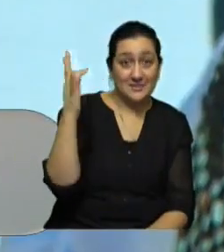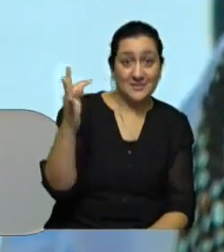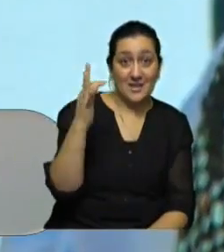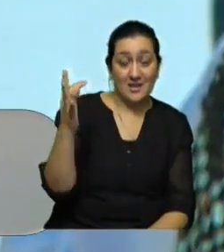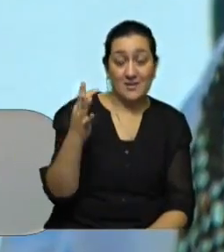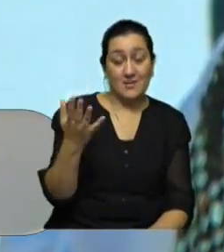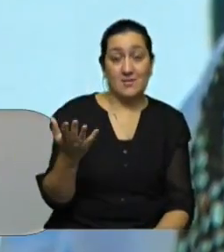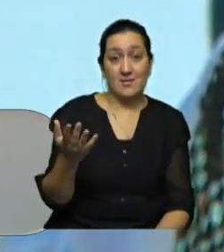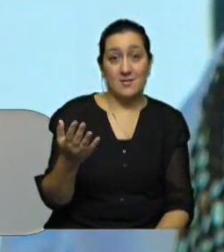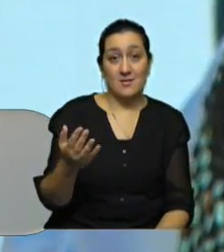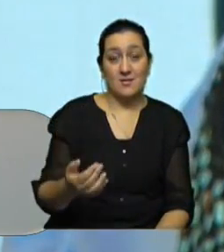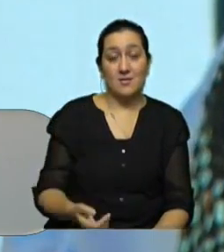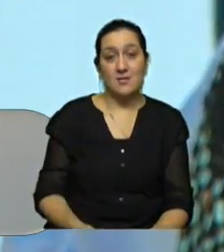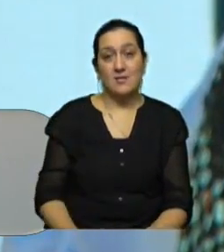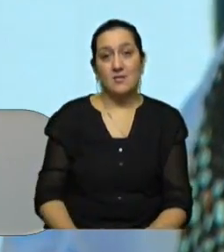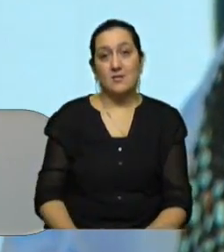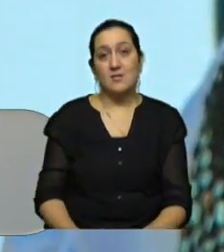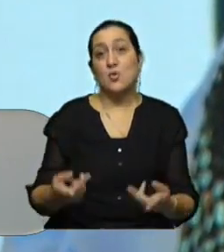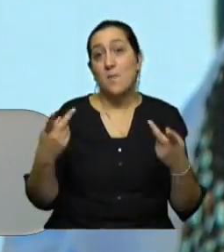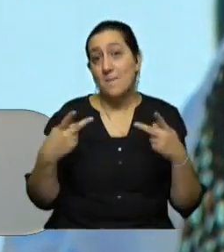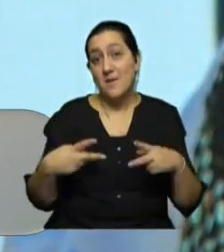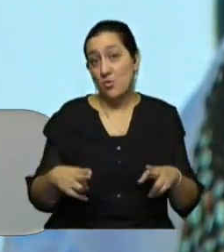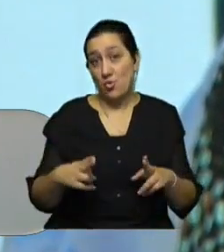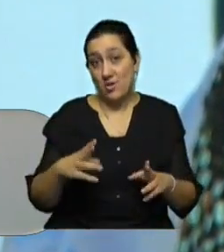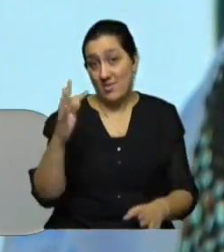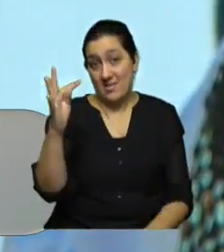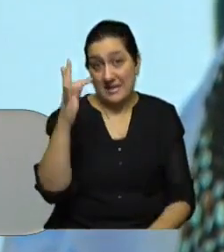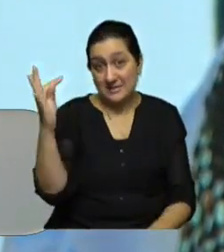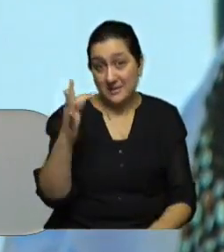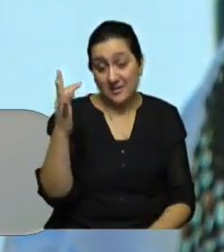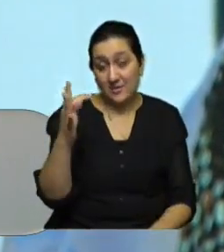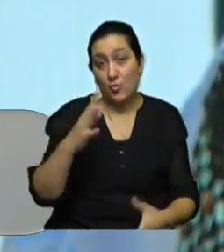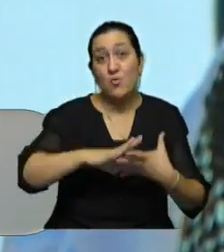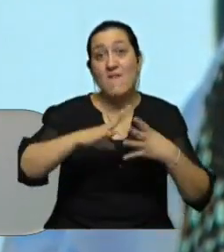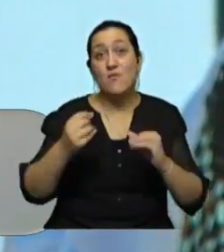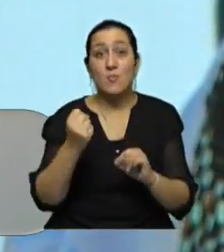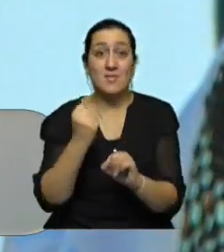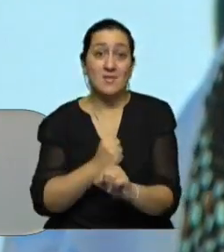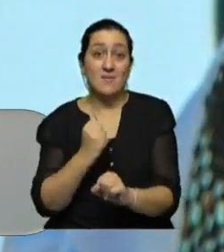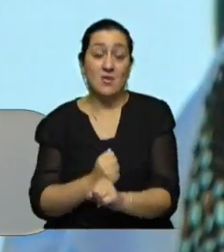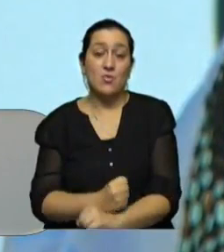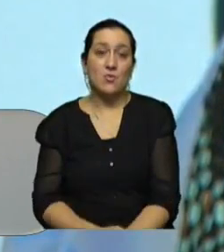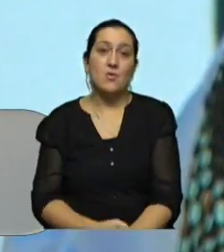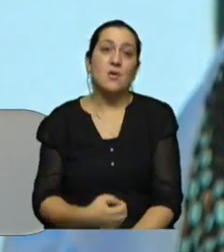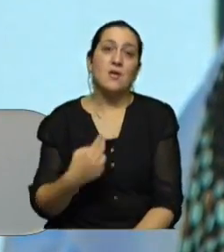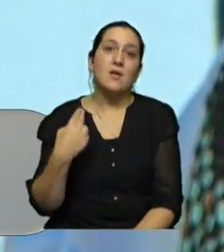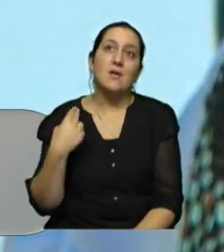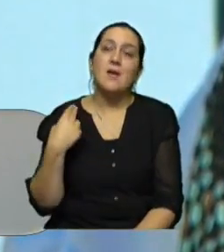que me parece que tiene que ver en la cuestión que es el taller como forma de trabajo, permita